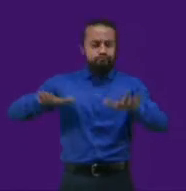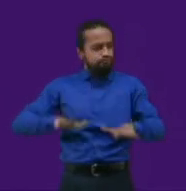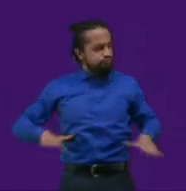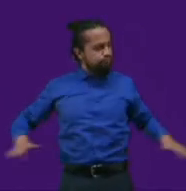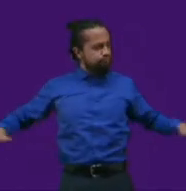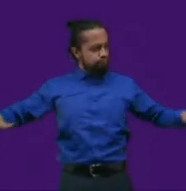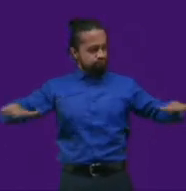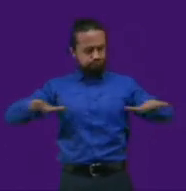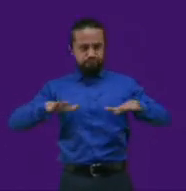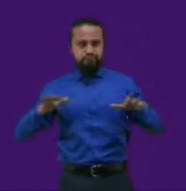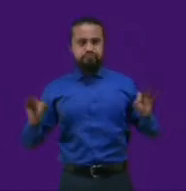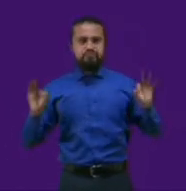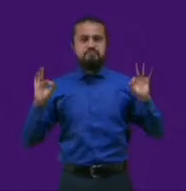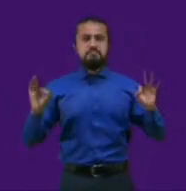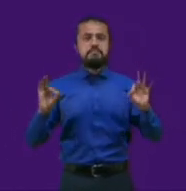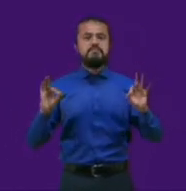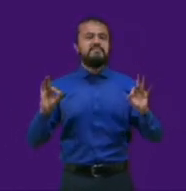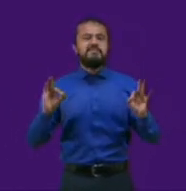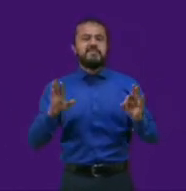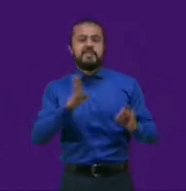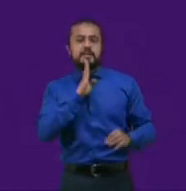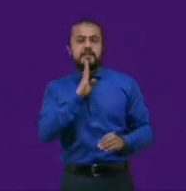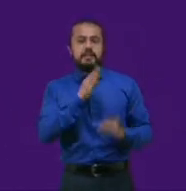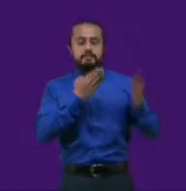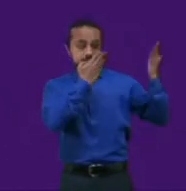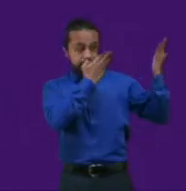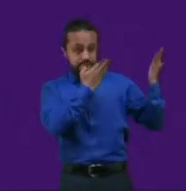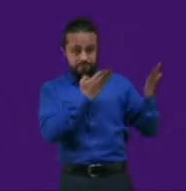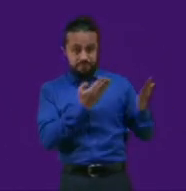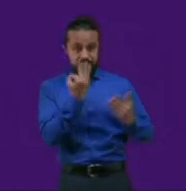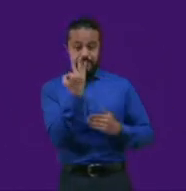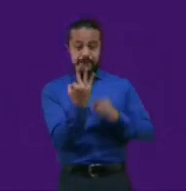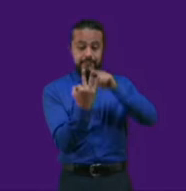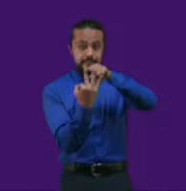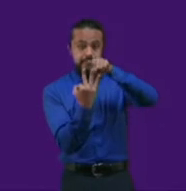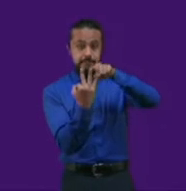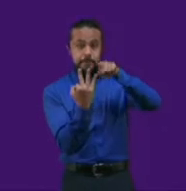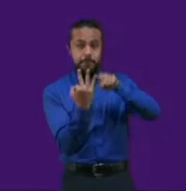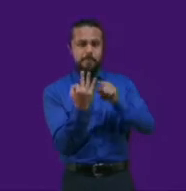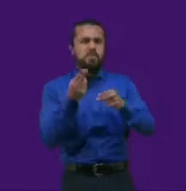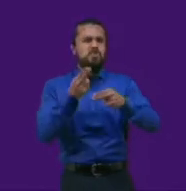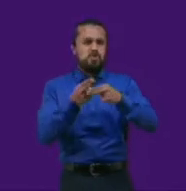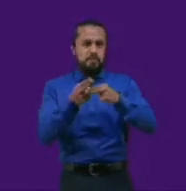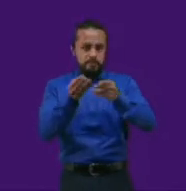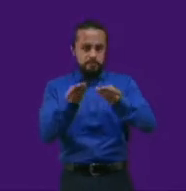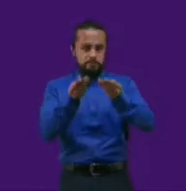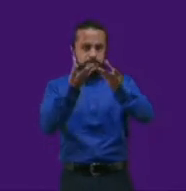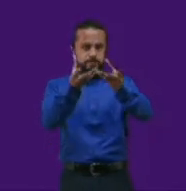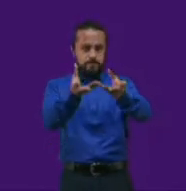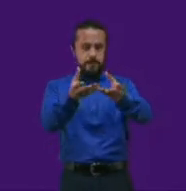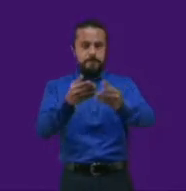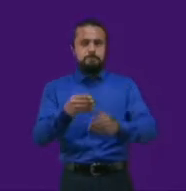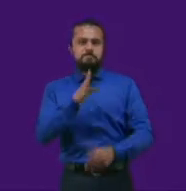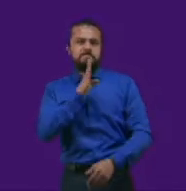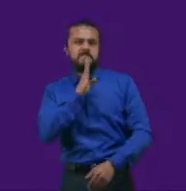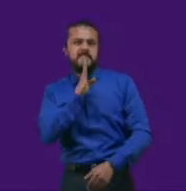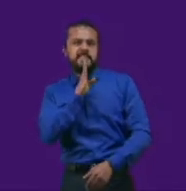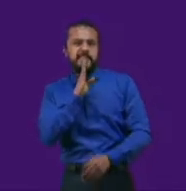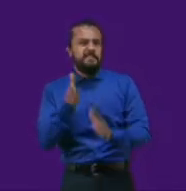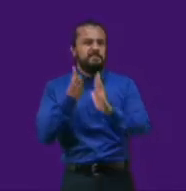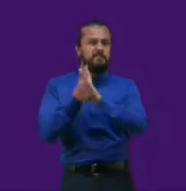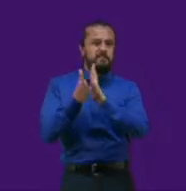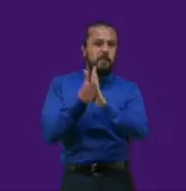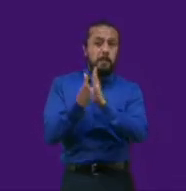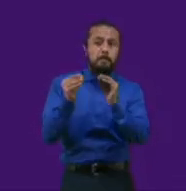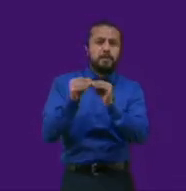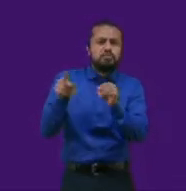como decía, con tres emprendedores fantásticos. Voy a empezar a presentarlos uno por uno y les voy a pedir a ustedes que en un minuto me